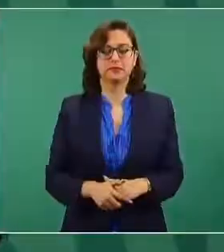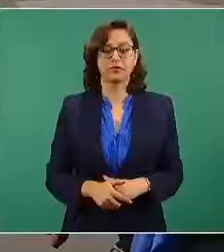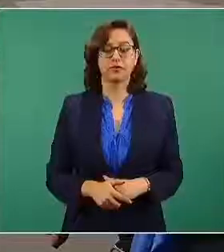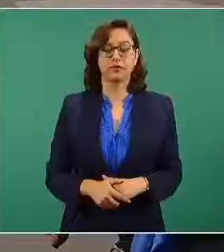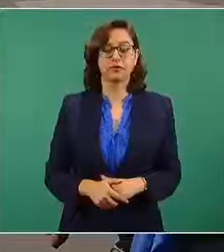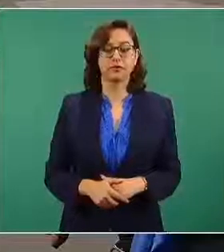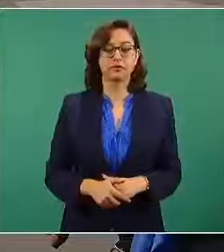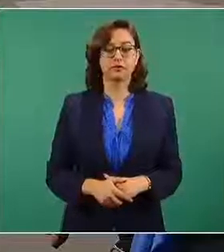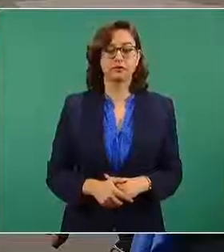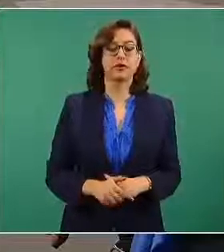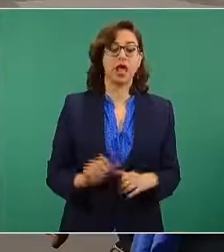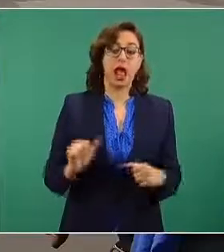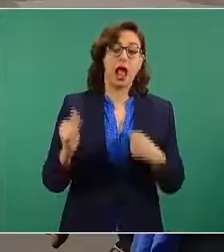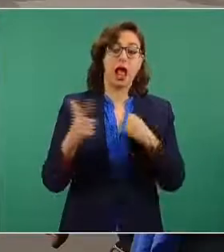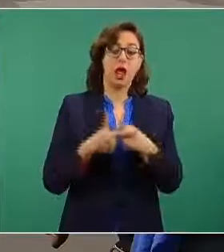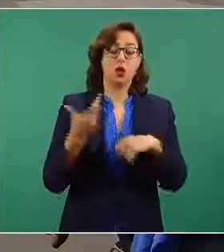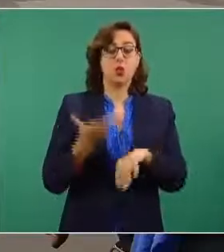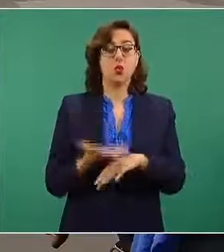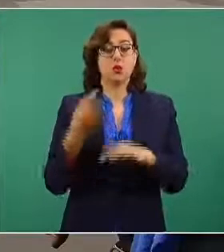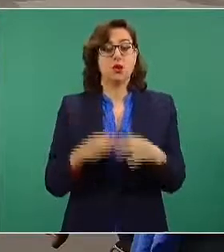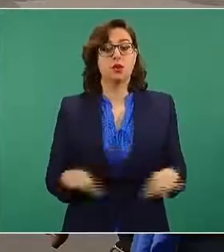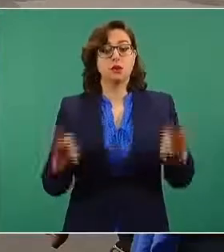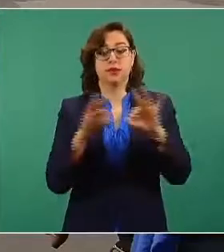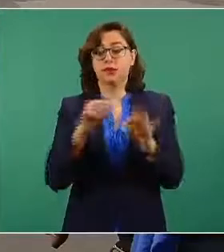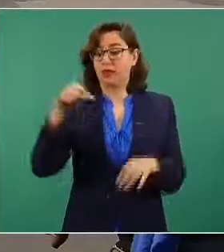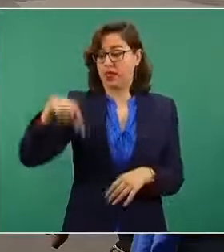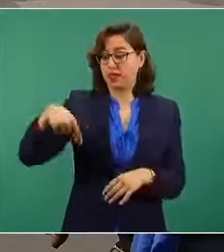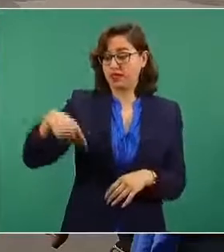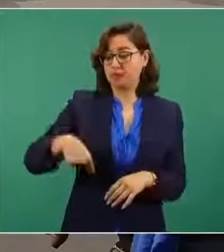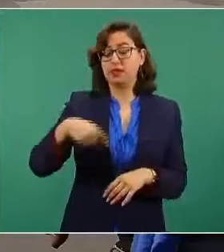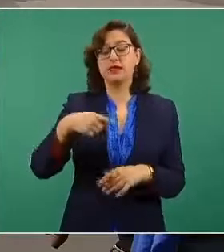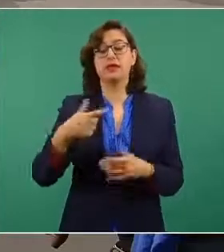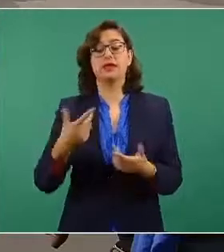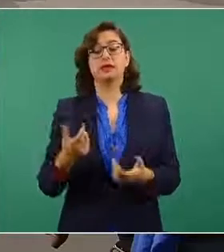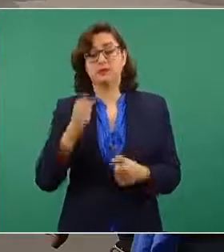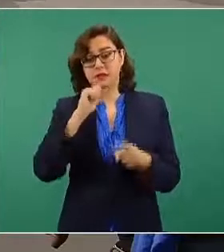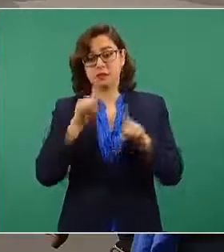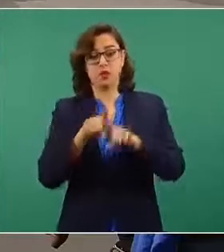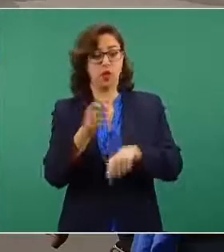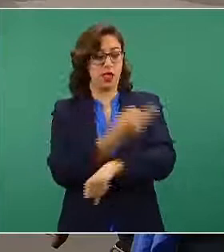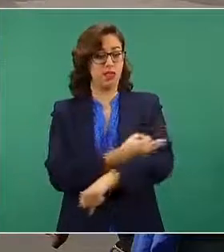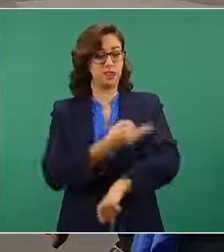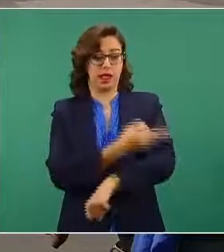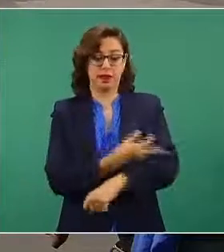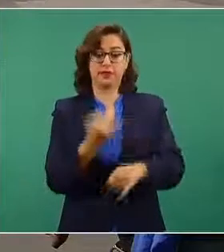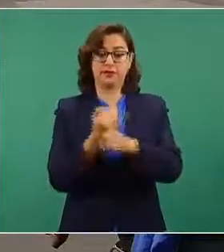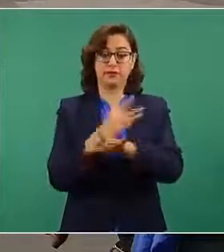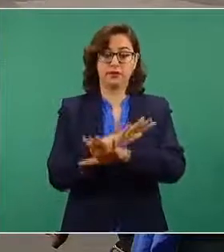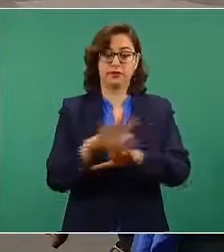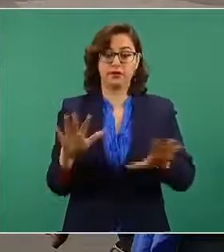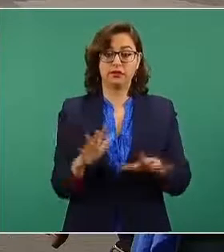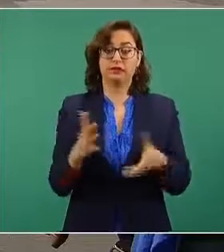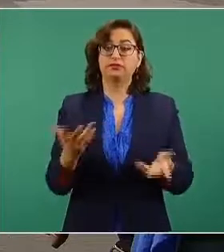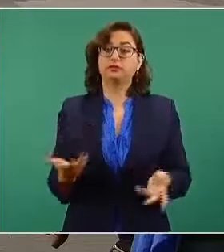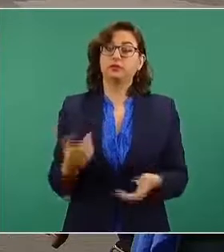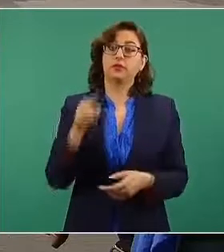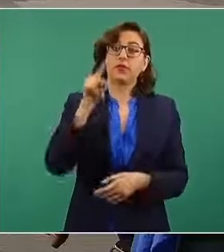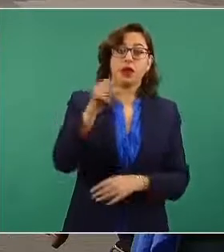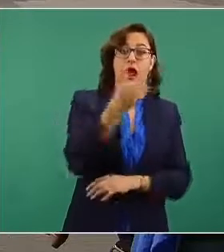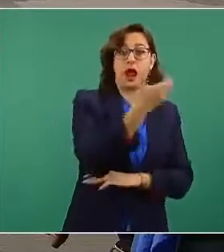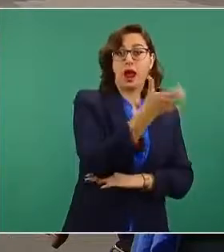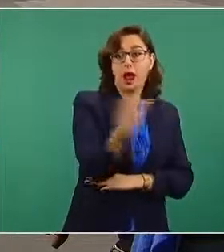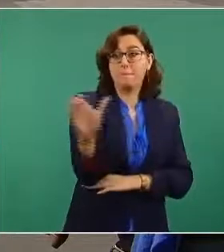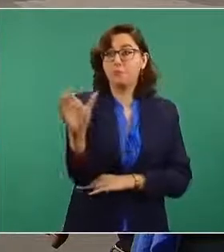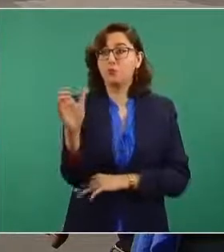hemos comentado, tanto aquí en la mañana como en las conferencias vespertinas, es que trabajar en las zonas rurales es